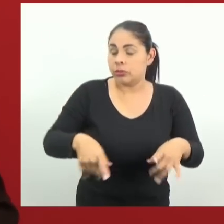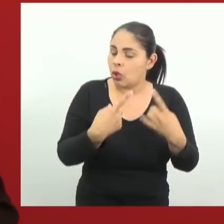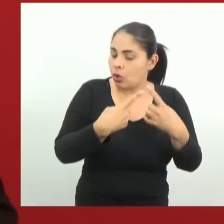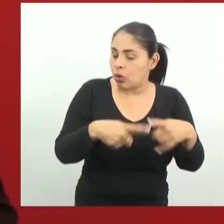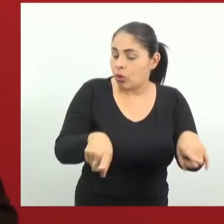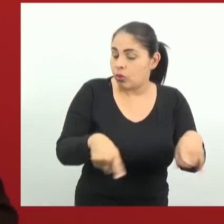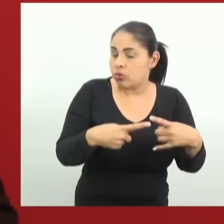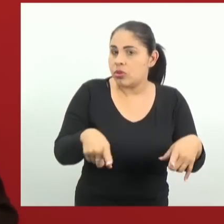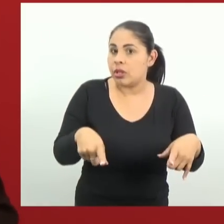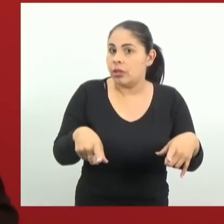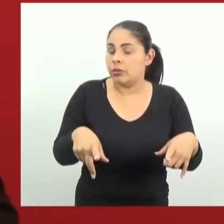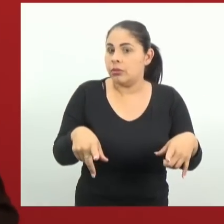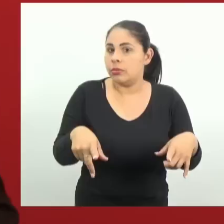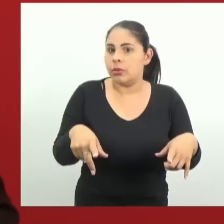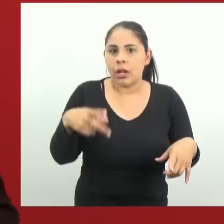La razón es